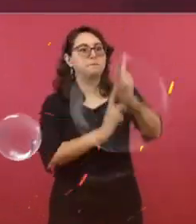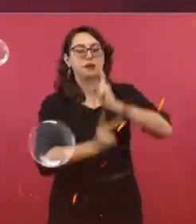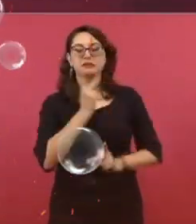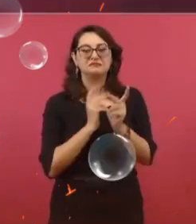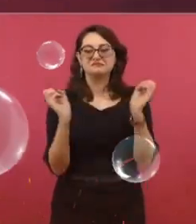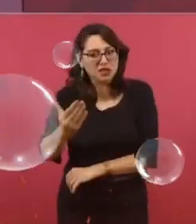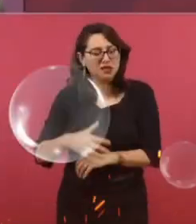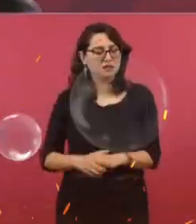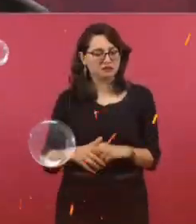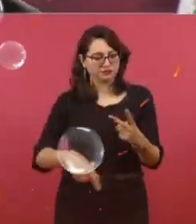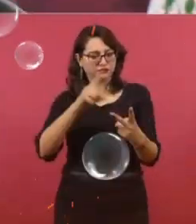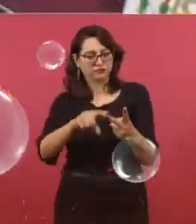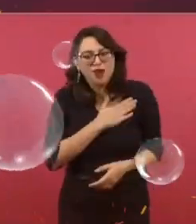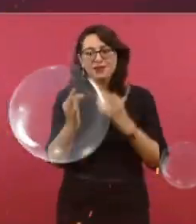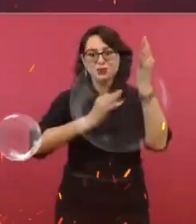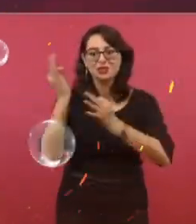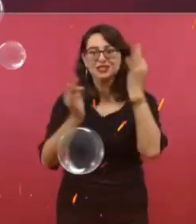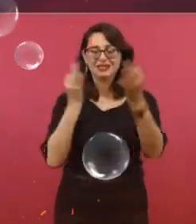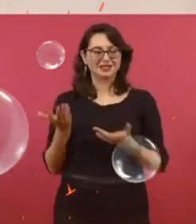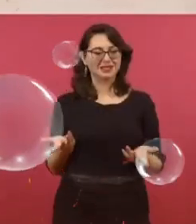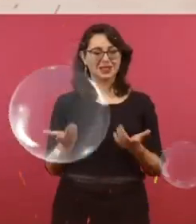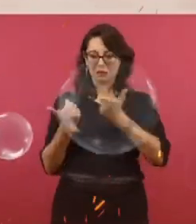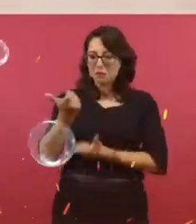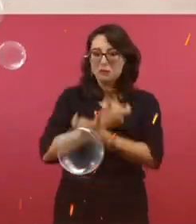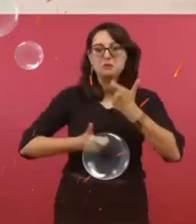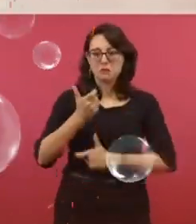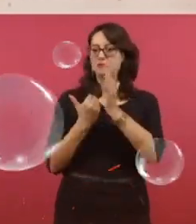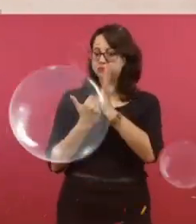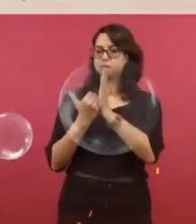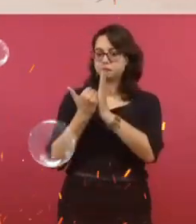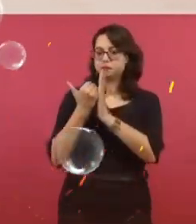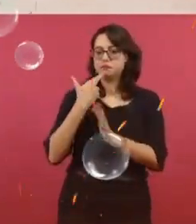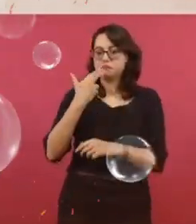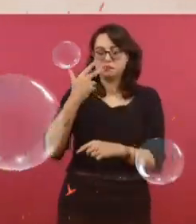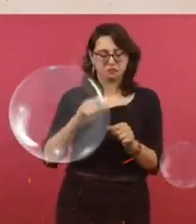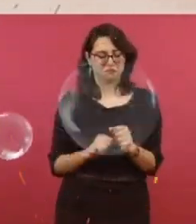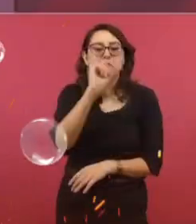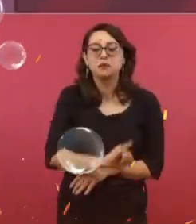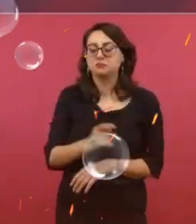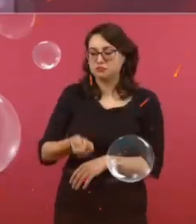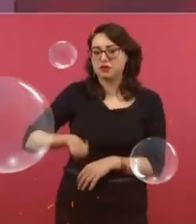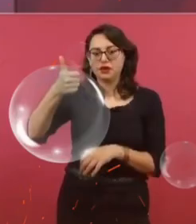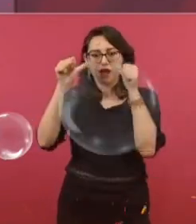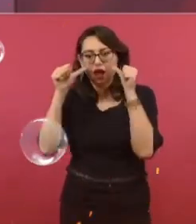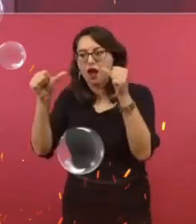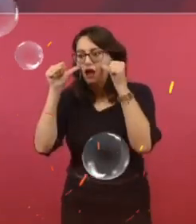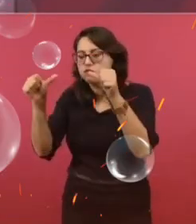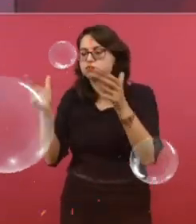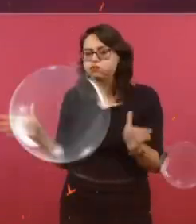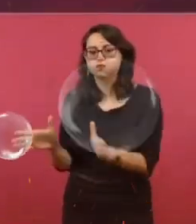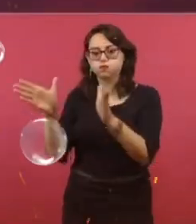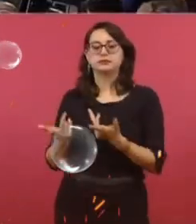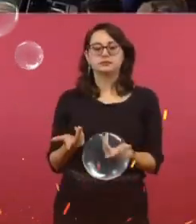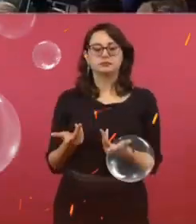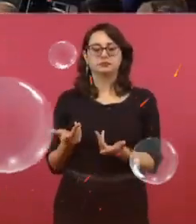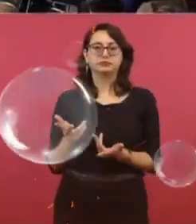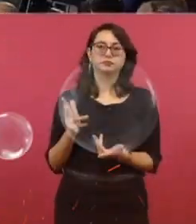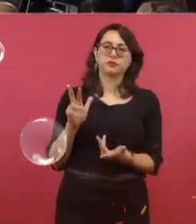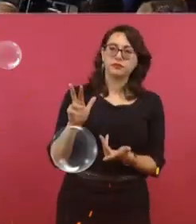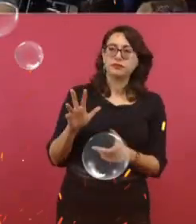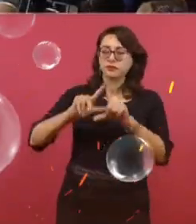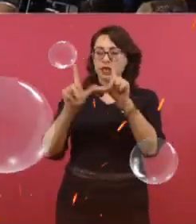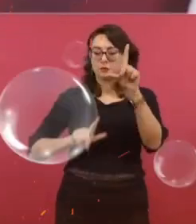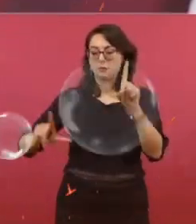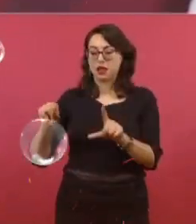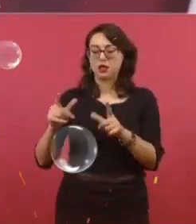No se ha endeudado el país. Bajando la inflación muy bien. El desarrollo social se está apoyando de manera directa a 25